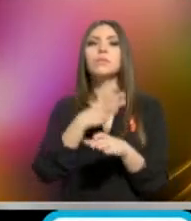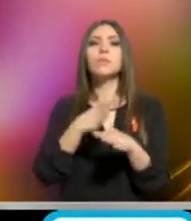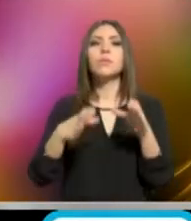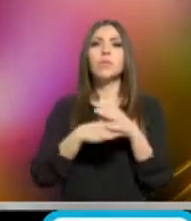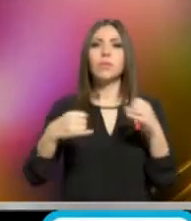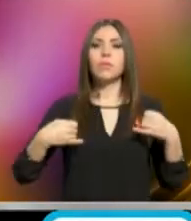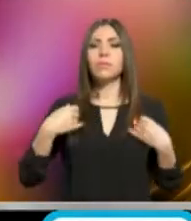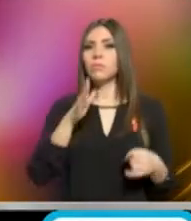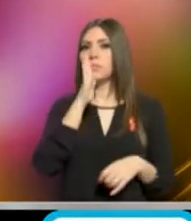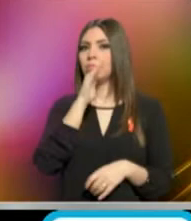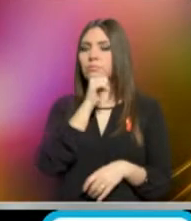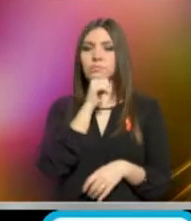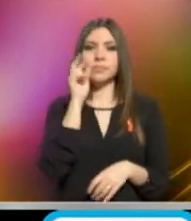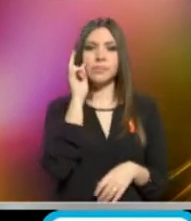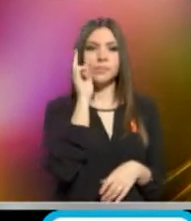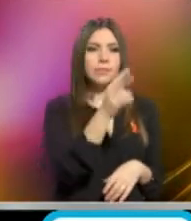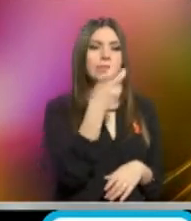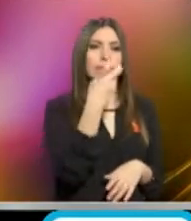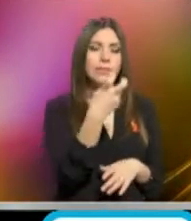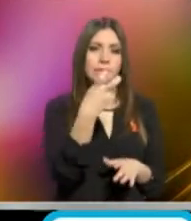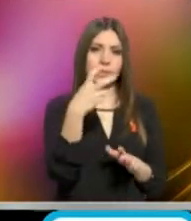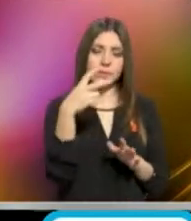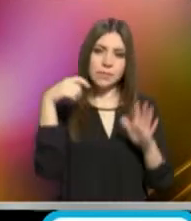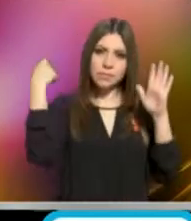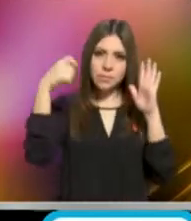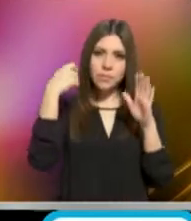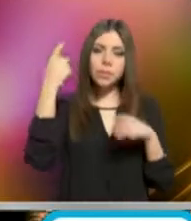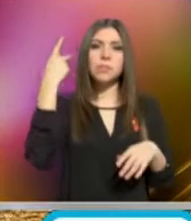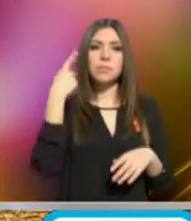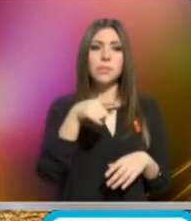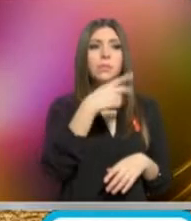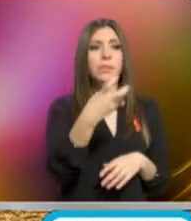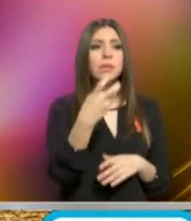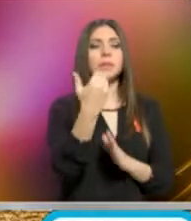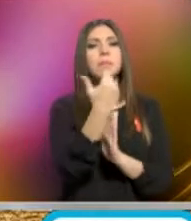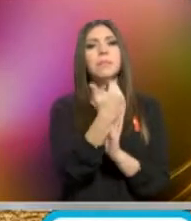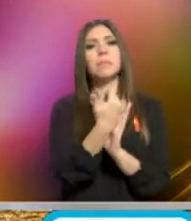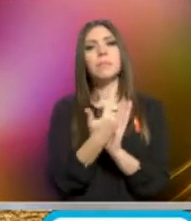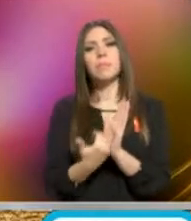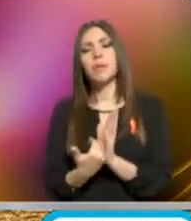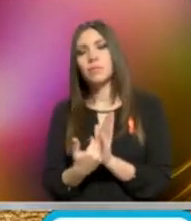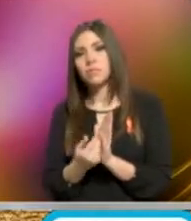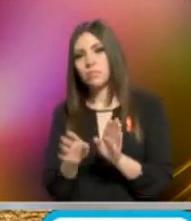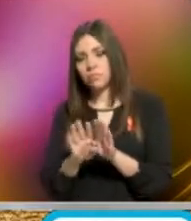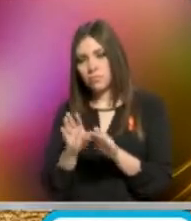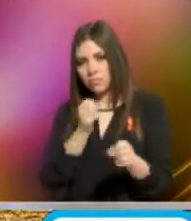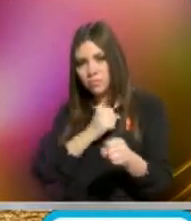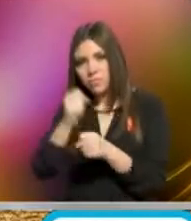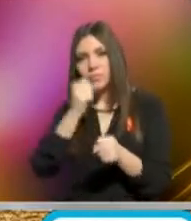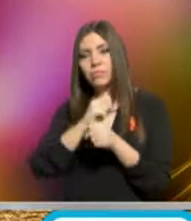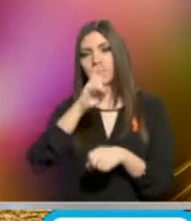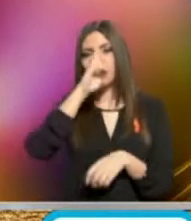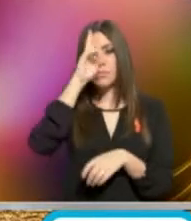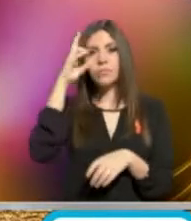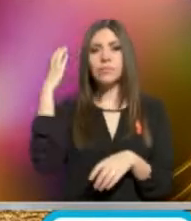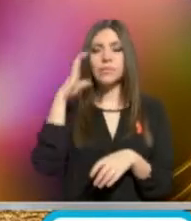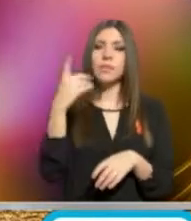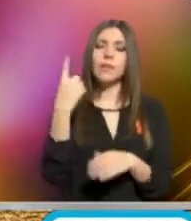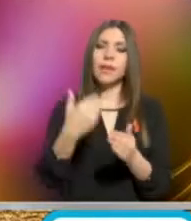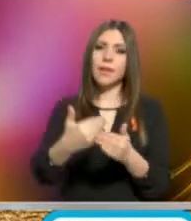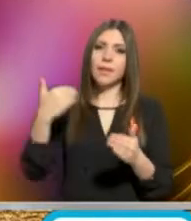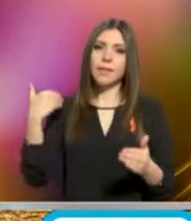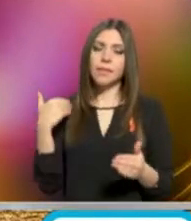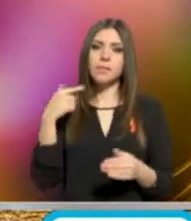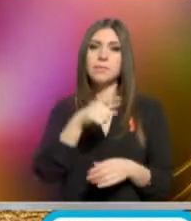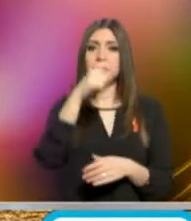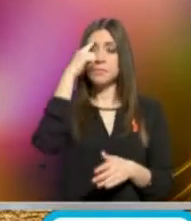claro. chavos no pueden ver en este tipo de películas. Muy bien. Pero sí es una película mucho menos violenta, oscura que la anterior. Eso no le quita lo entretenido,